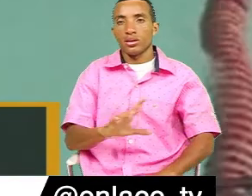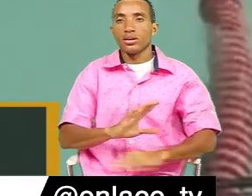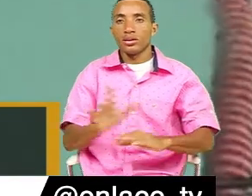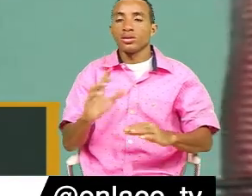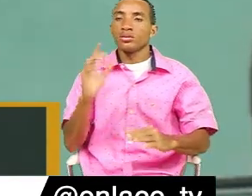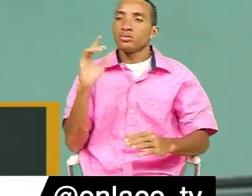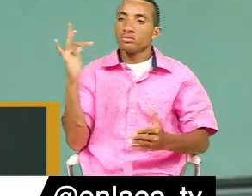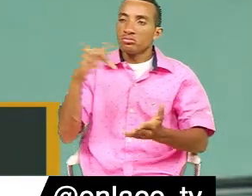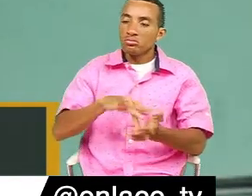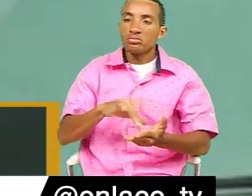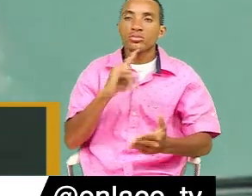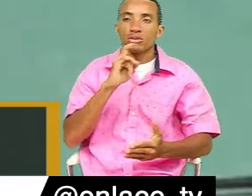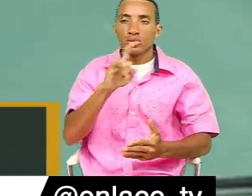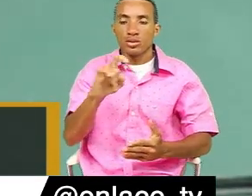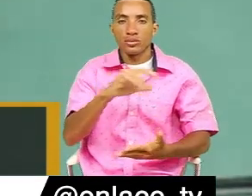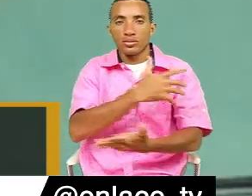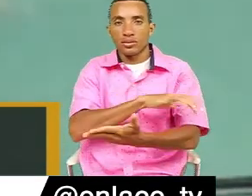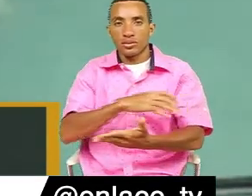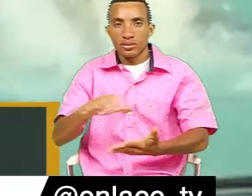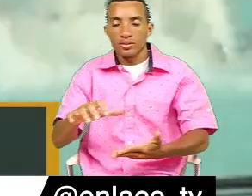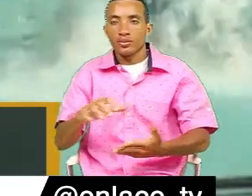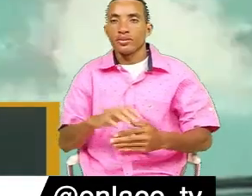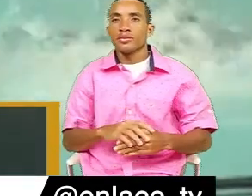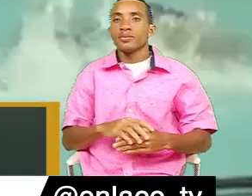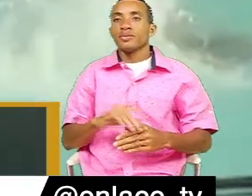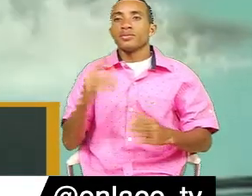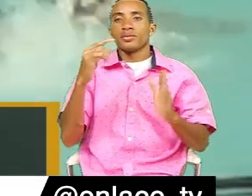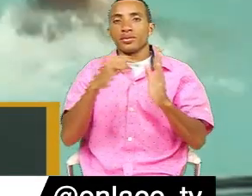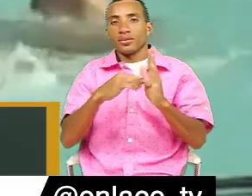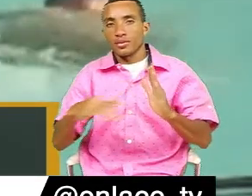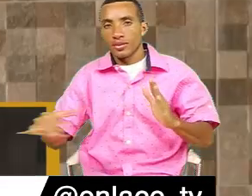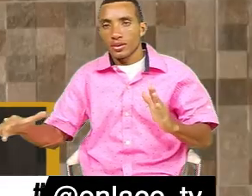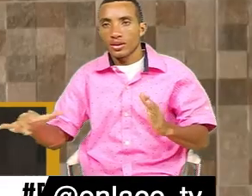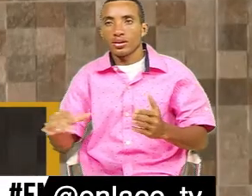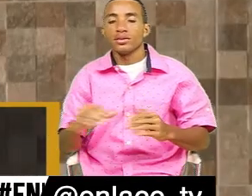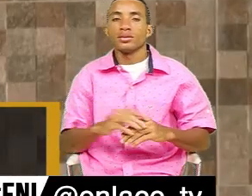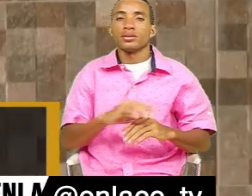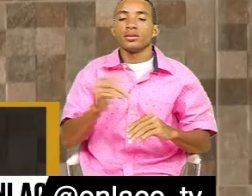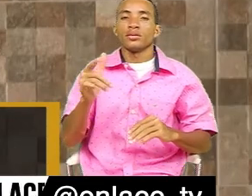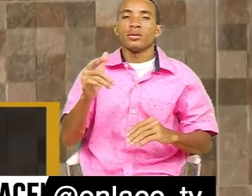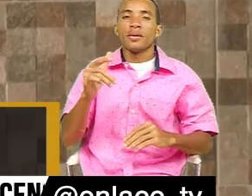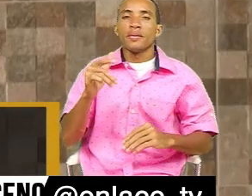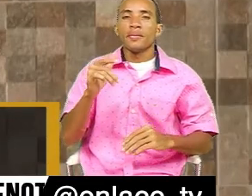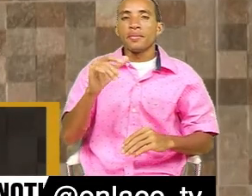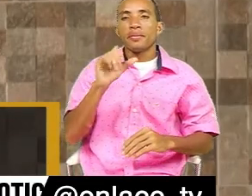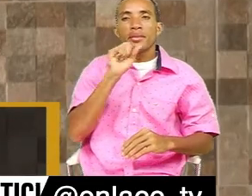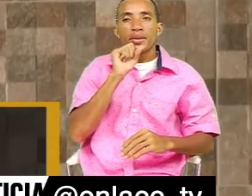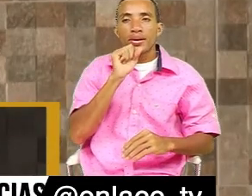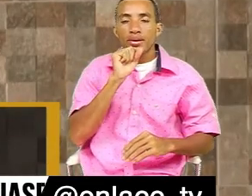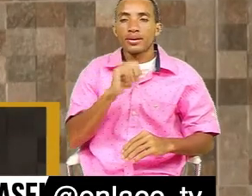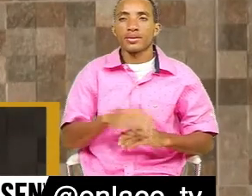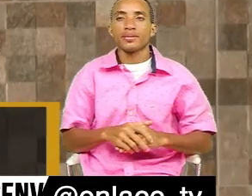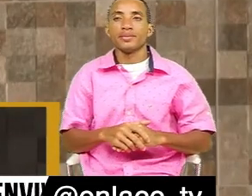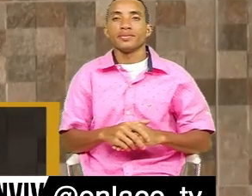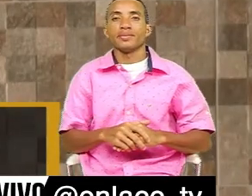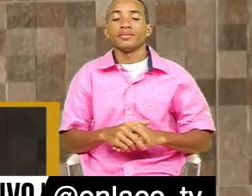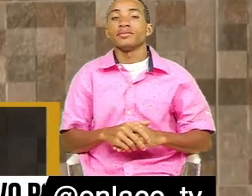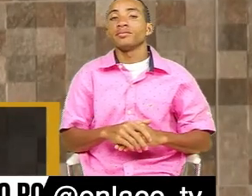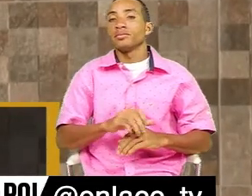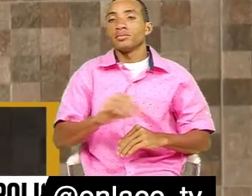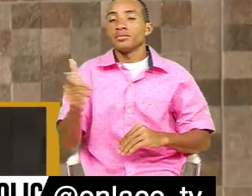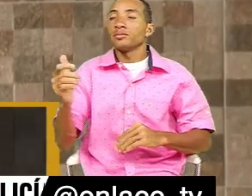Bucaramanga, Bogotá, Sabana de Torres, Sincelejo, Medellín y Barranca Bermeja. Sí, estamos ultimando detalles, ya esperando las